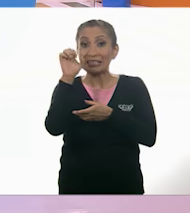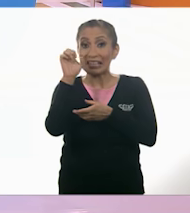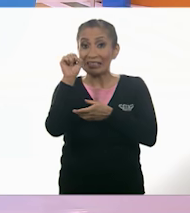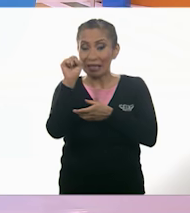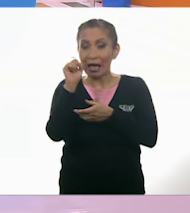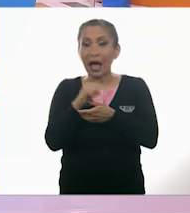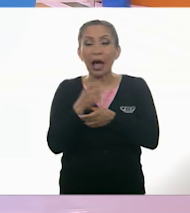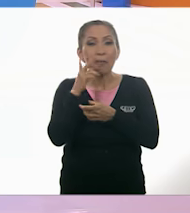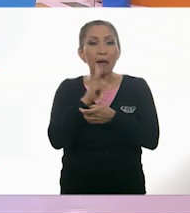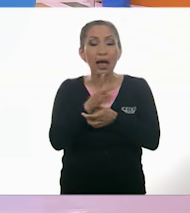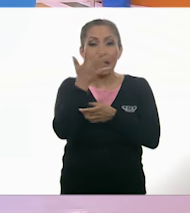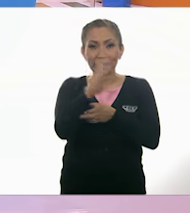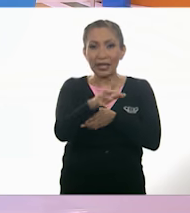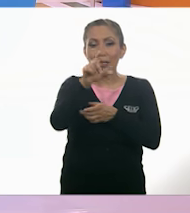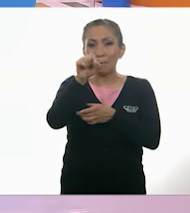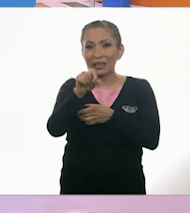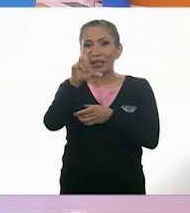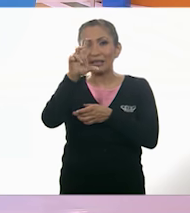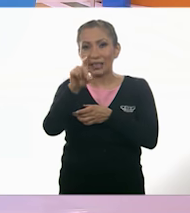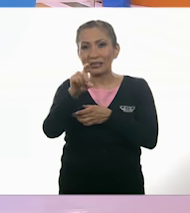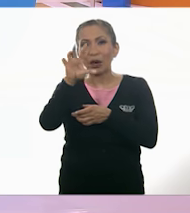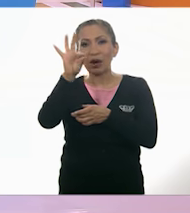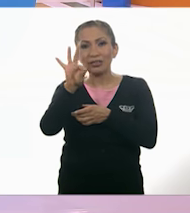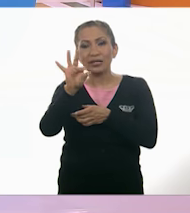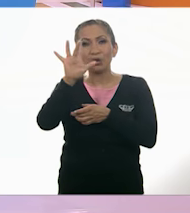Ok, compruebo.